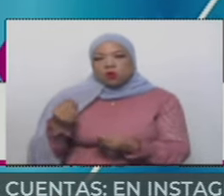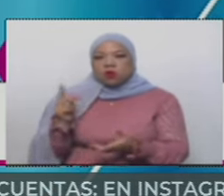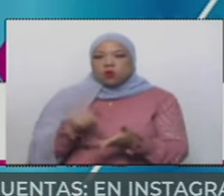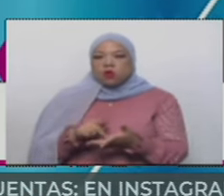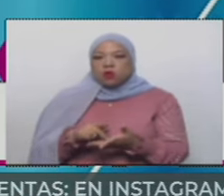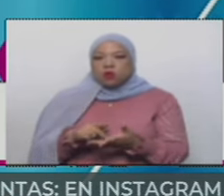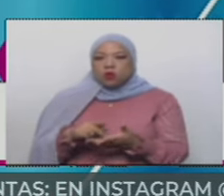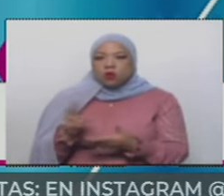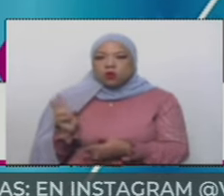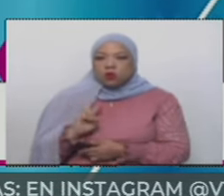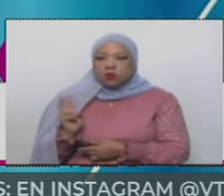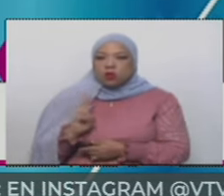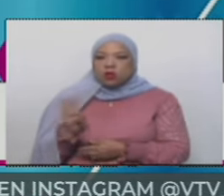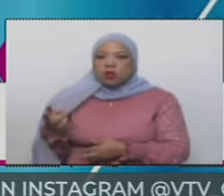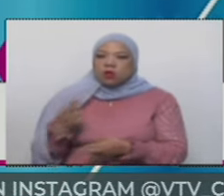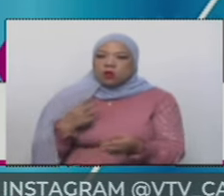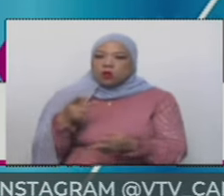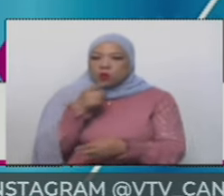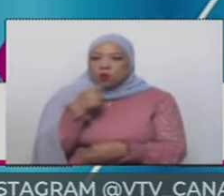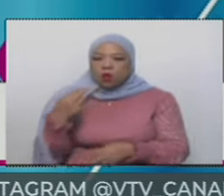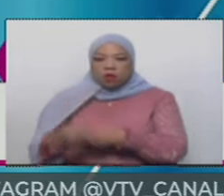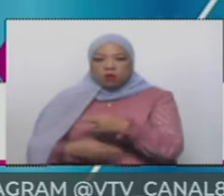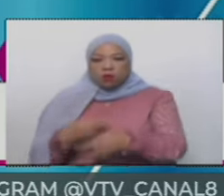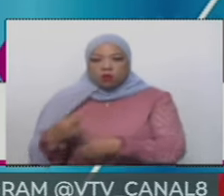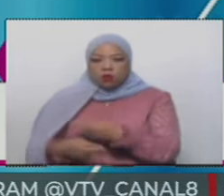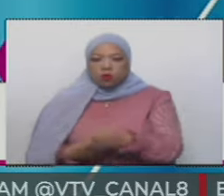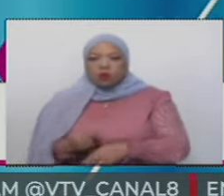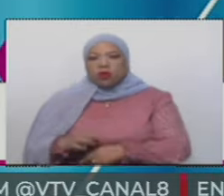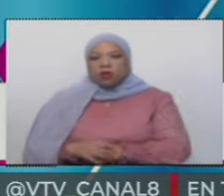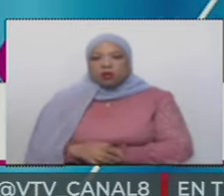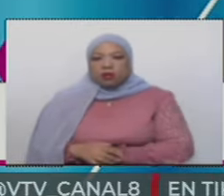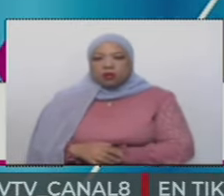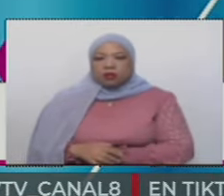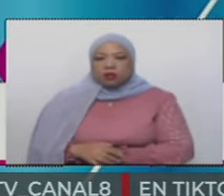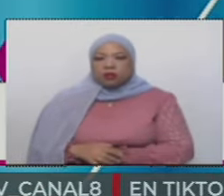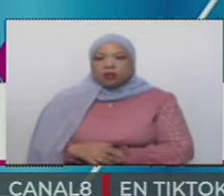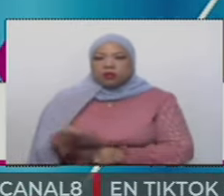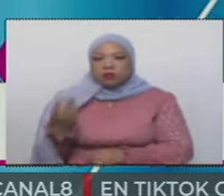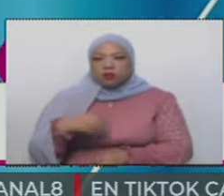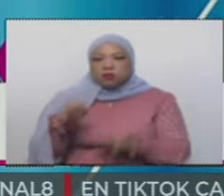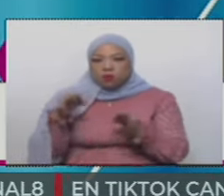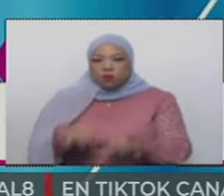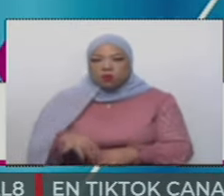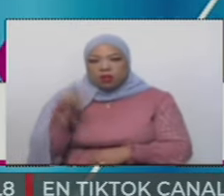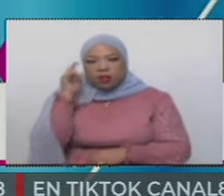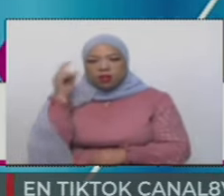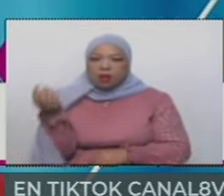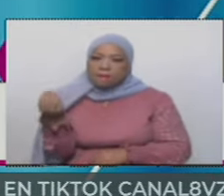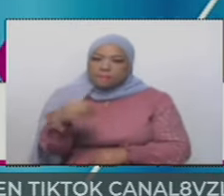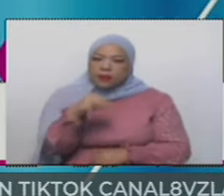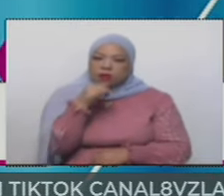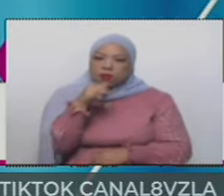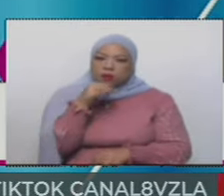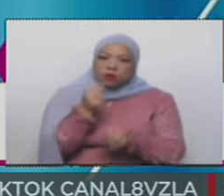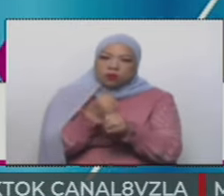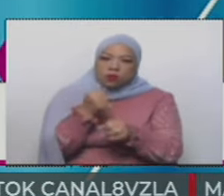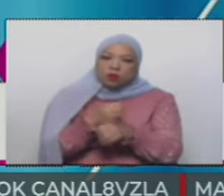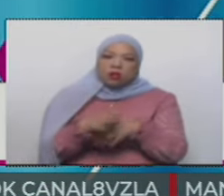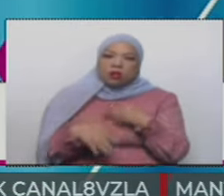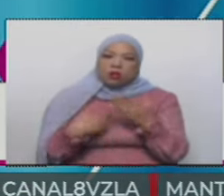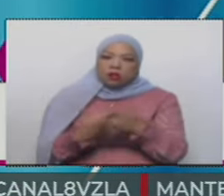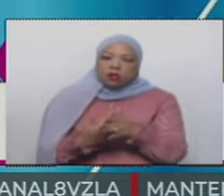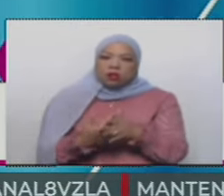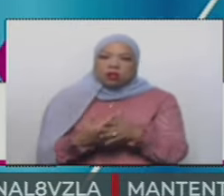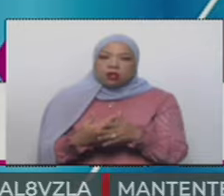decimos, sin cultura no hay revolución, y nosotros tenemos que fortalecer cada día más. Usted dijo que pusimos la